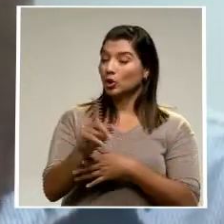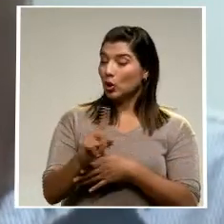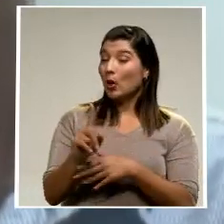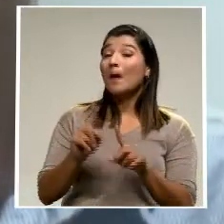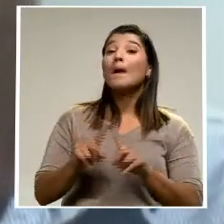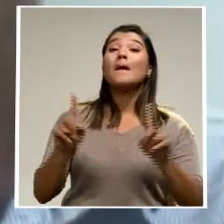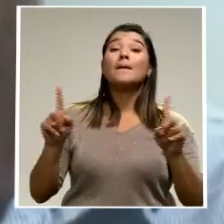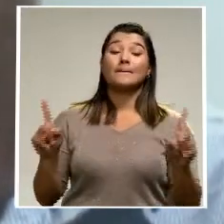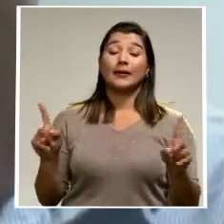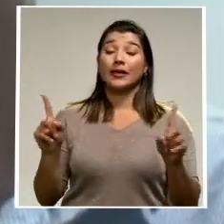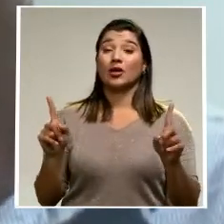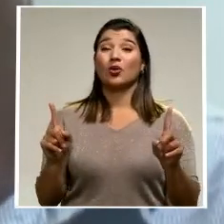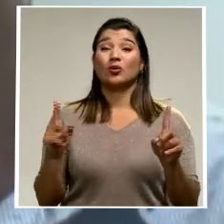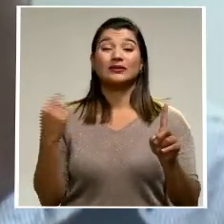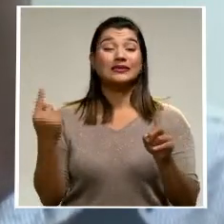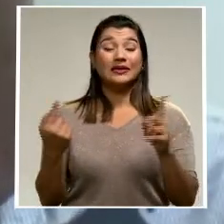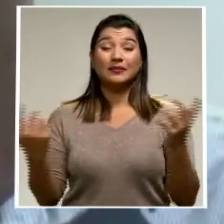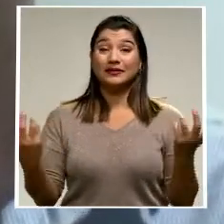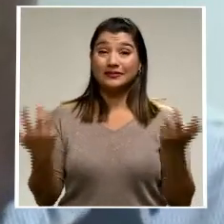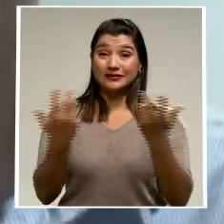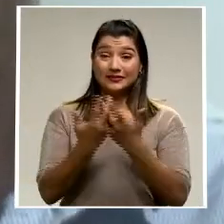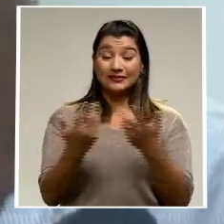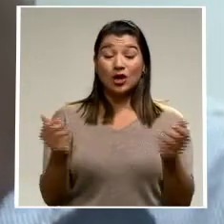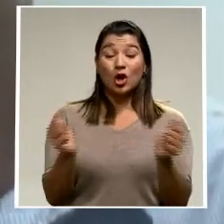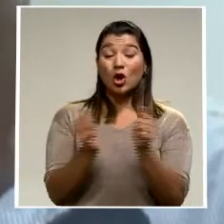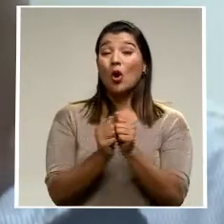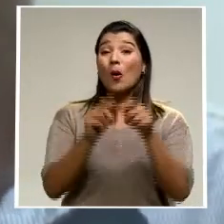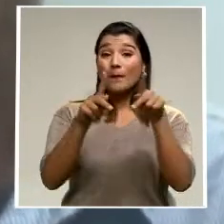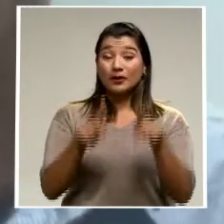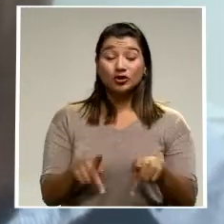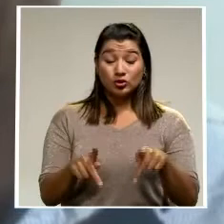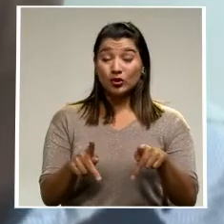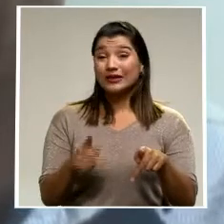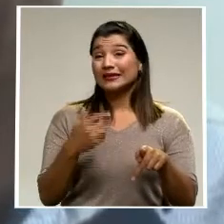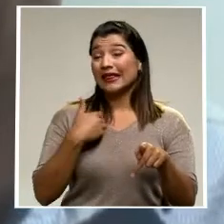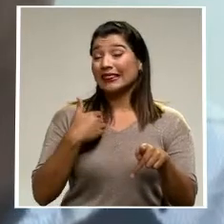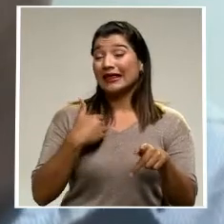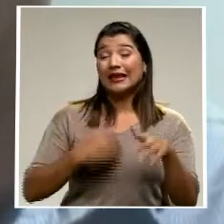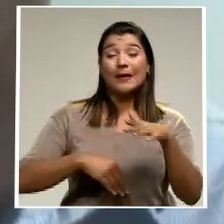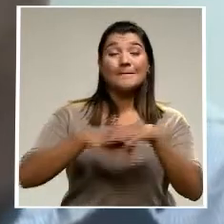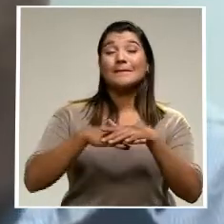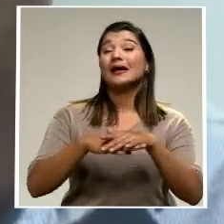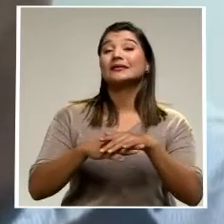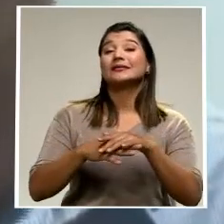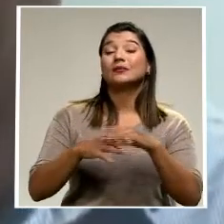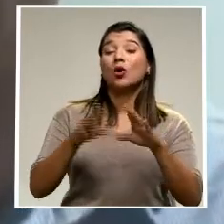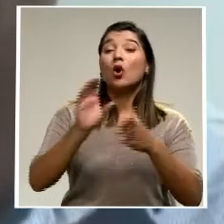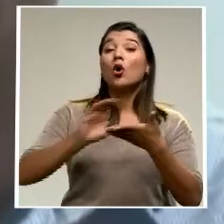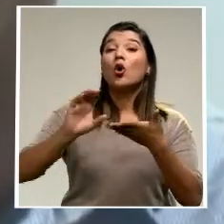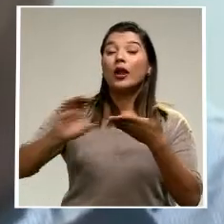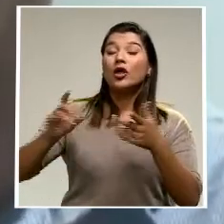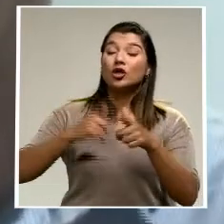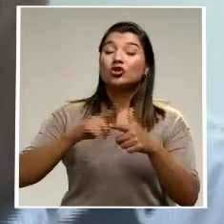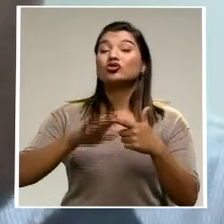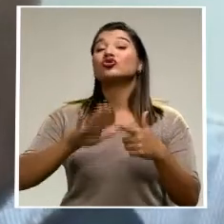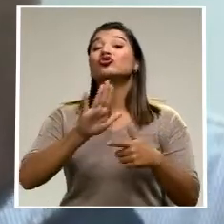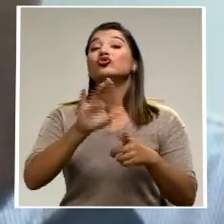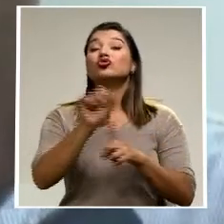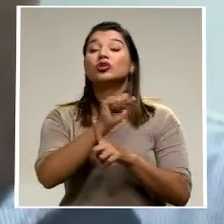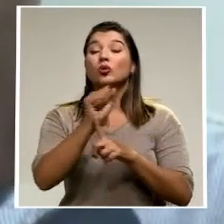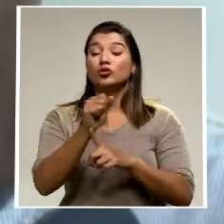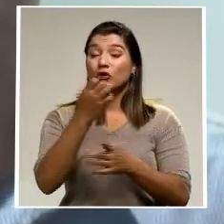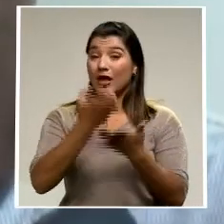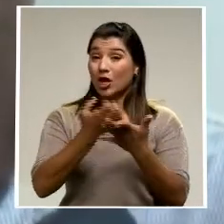por personas que tienen como máximo la secundaria y que por lo tanto se encuentran en niveles de clases medias bajas, ¿verdad? Entonces,